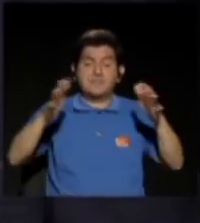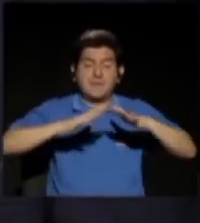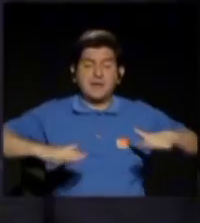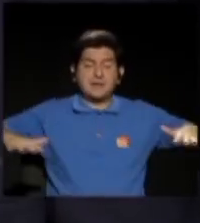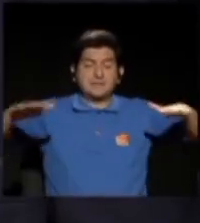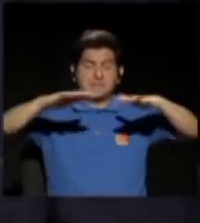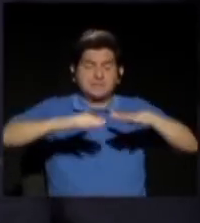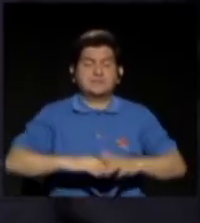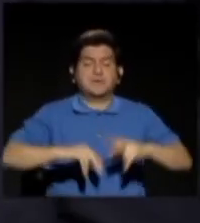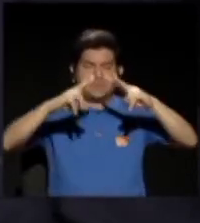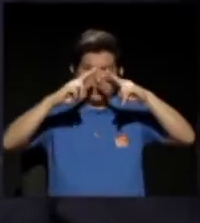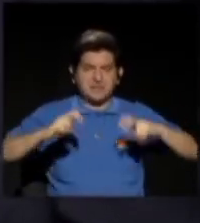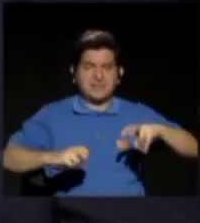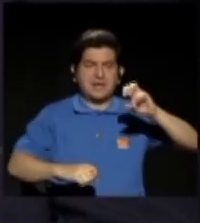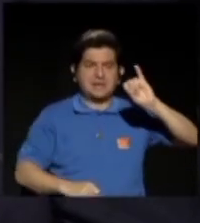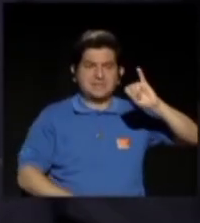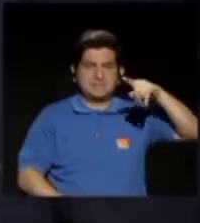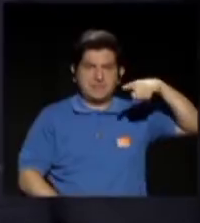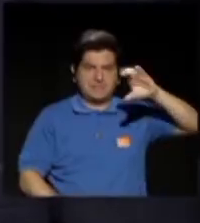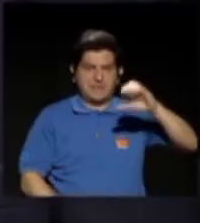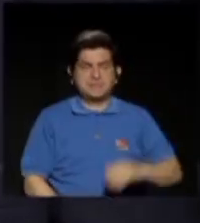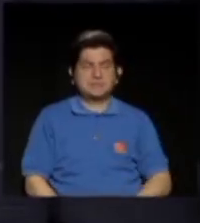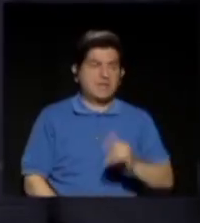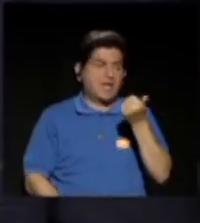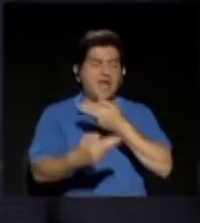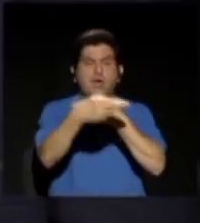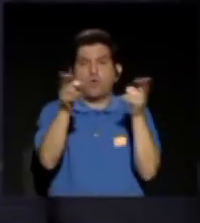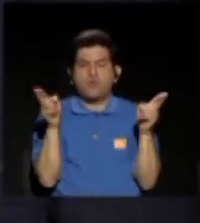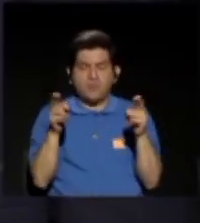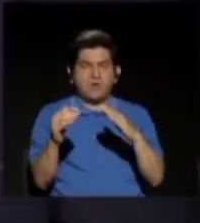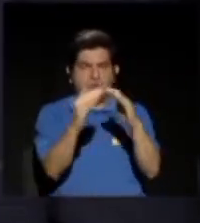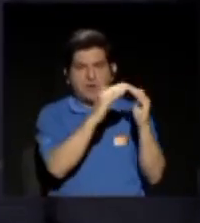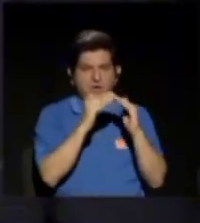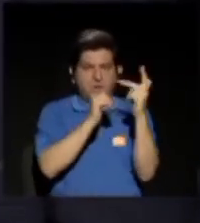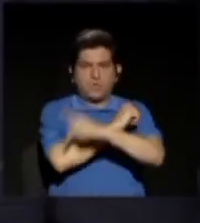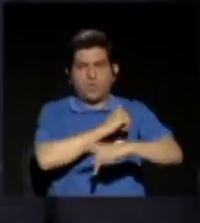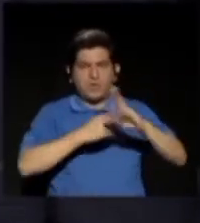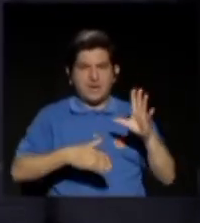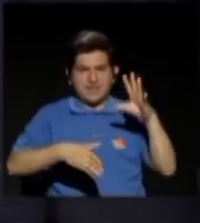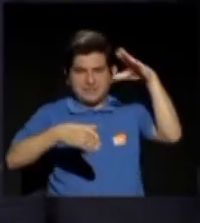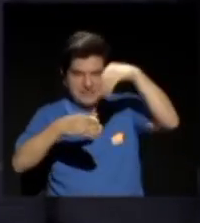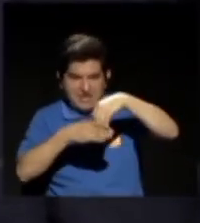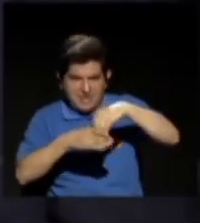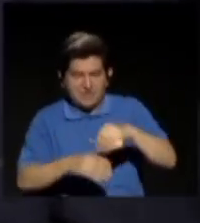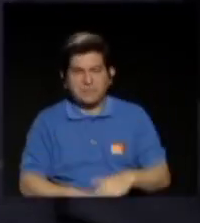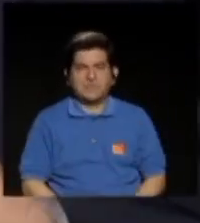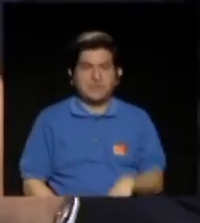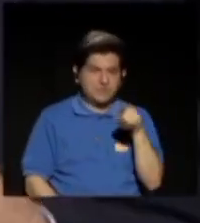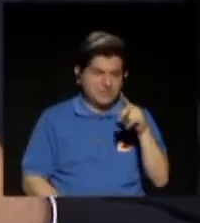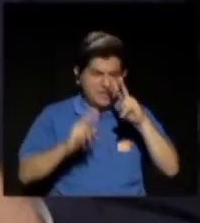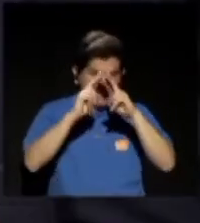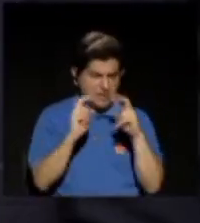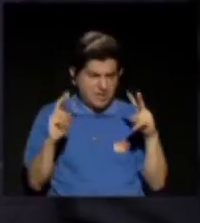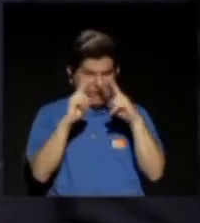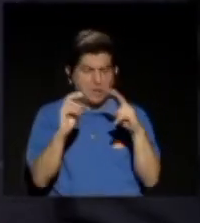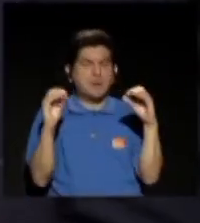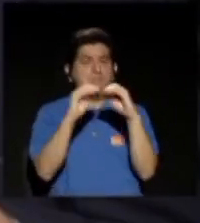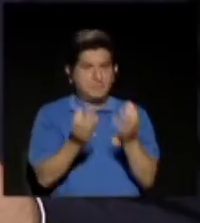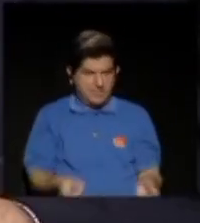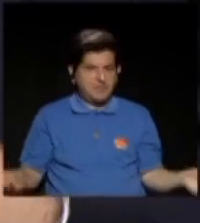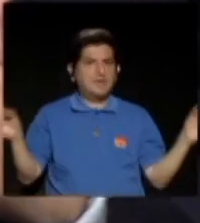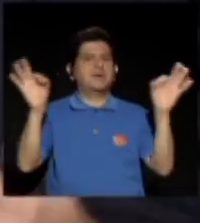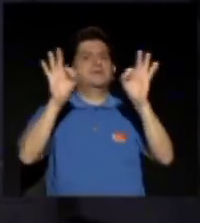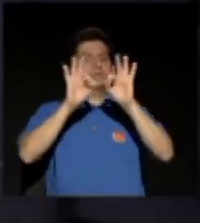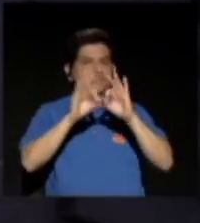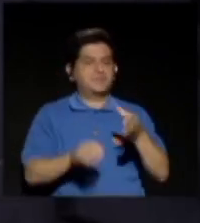del índice. Quiere decir que en las otras regiones urbanas del país que se están incorporando a la medición, tiene mayor peso